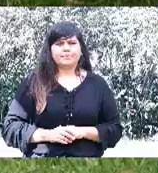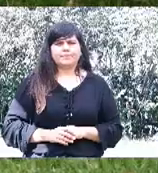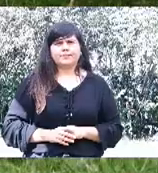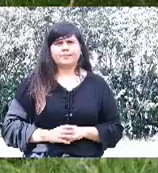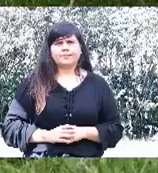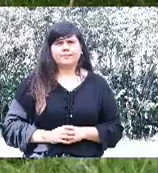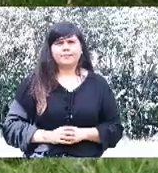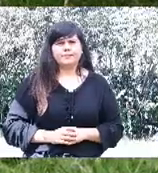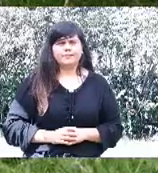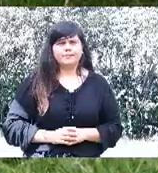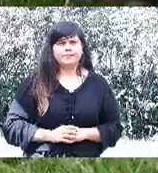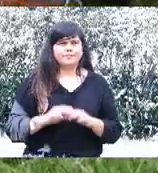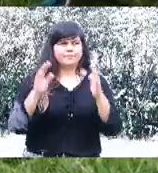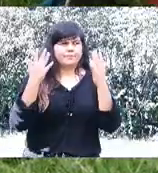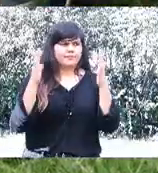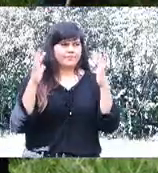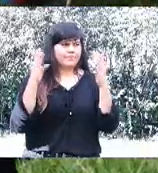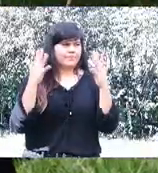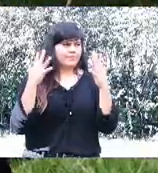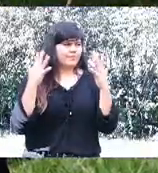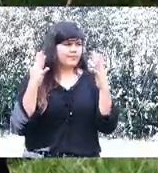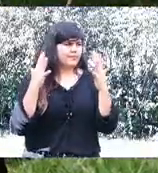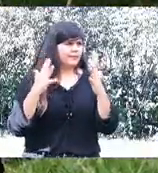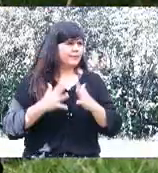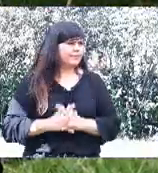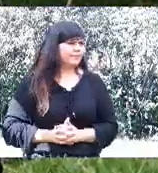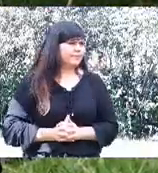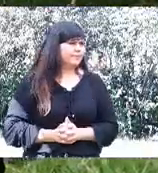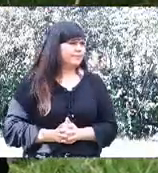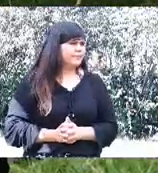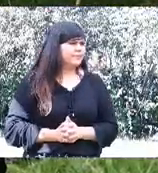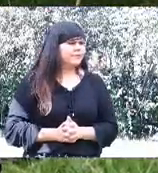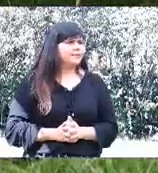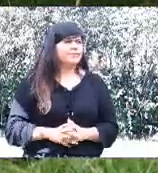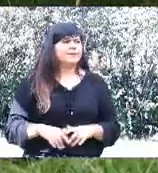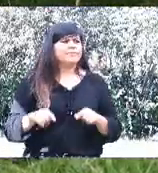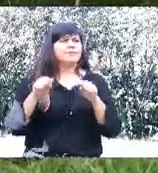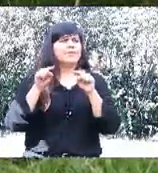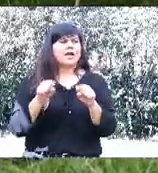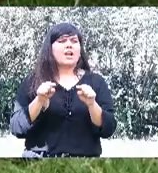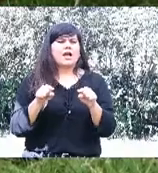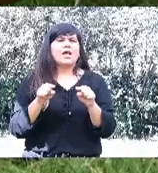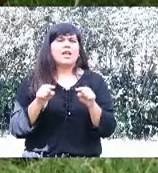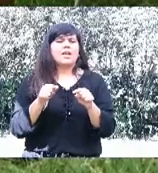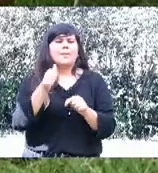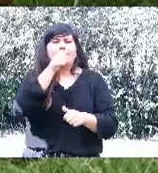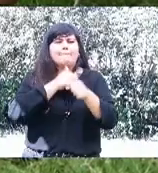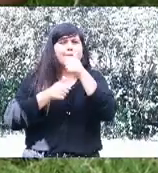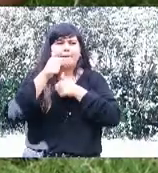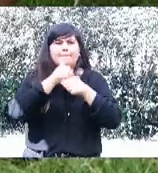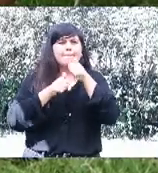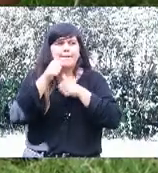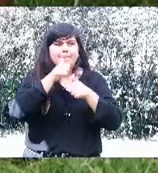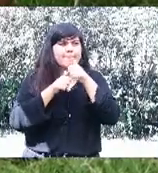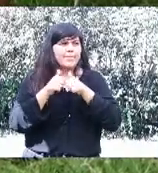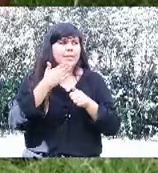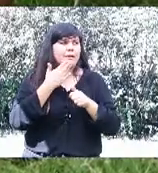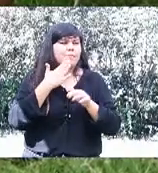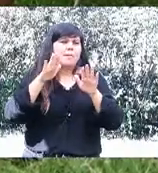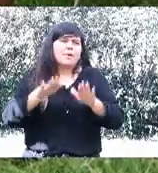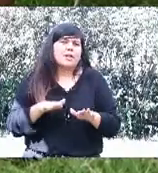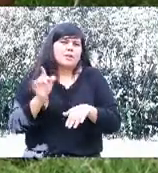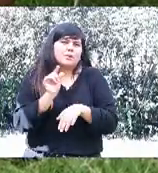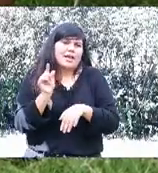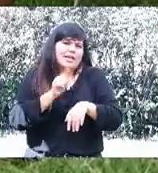lugar Ahora sí muchas gracias gracias por la paciencia por quedarse eh un